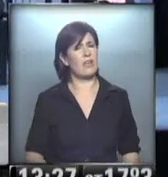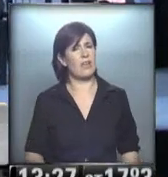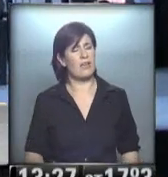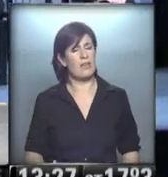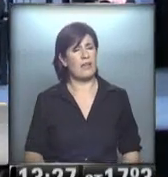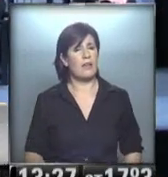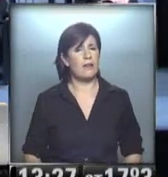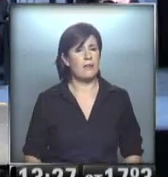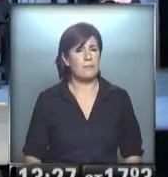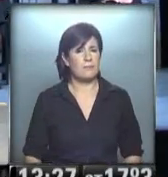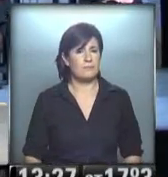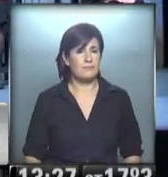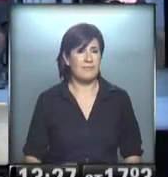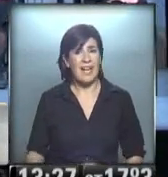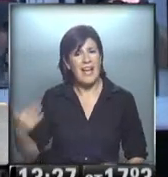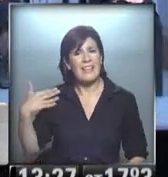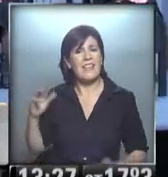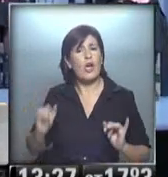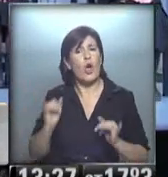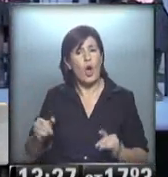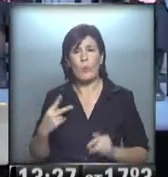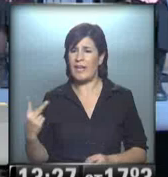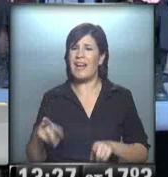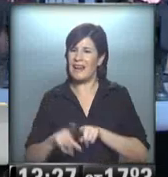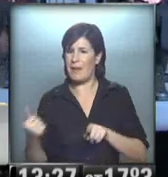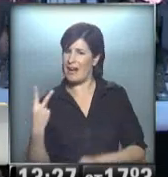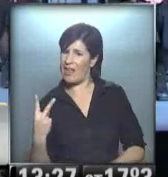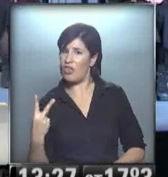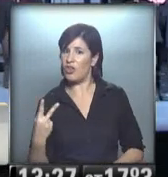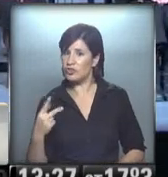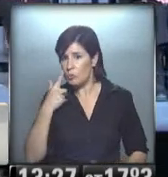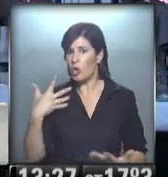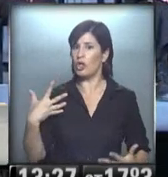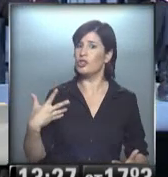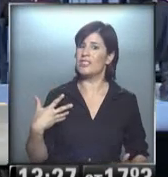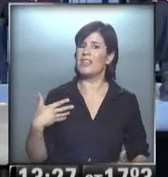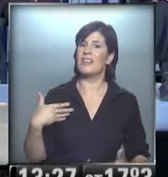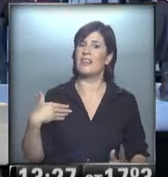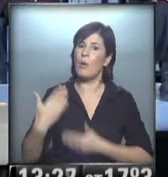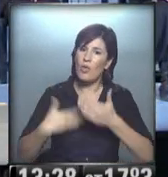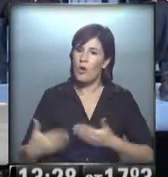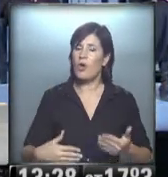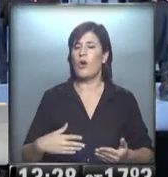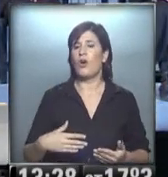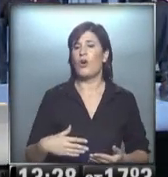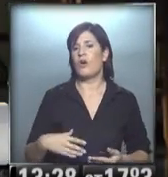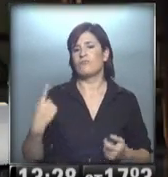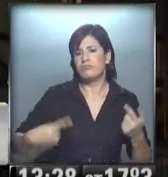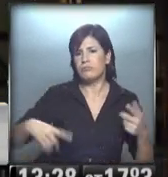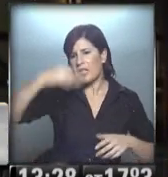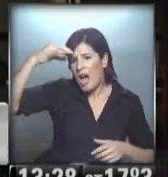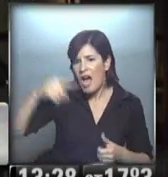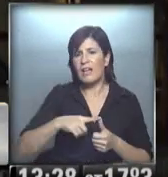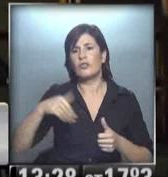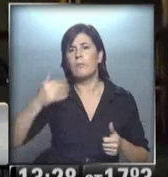sus tempranos años junto a su hermana Mimi cuando estaban haciendo todos los espectáculos de revista, trabajó con Marrone, trabajó en el